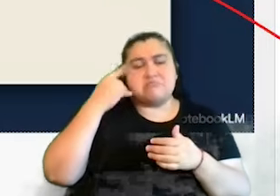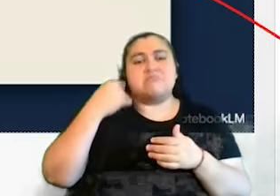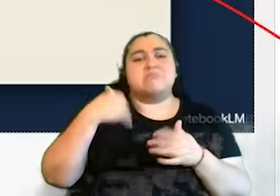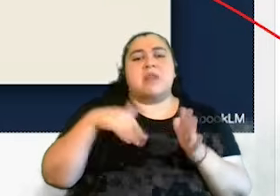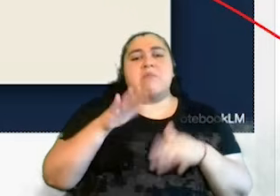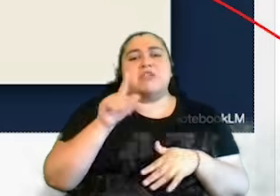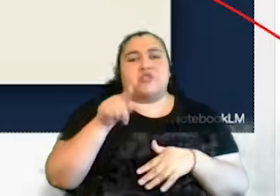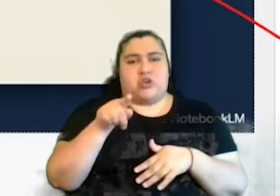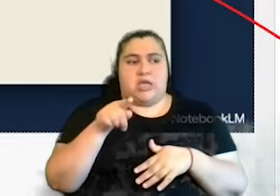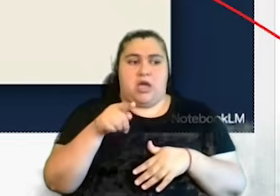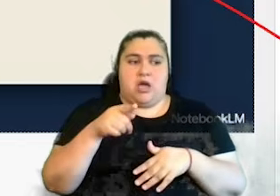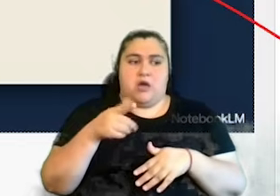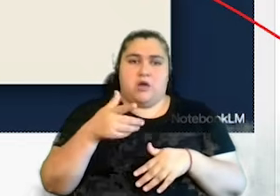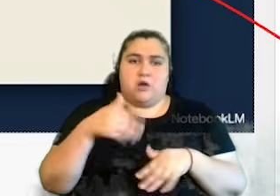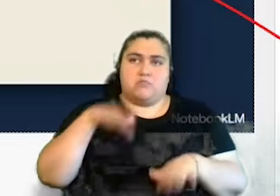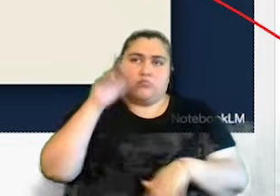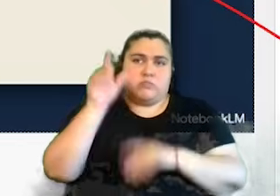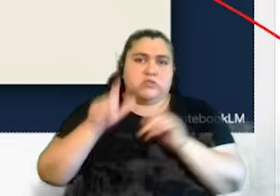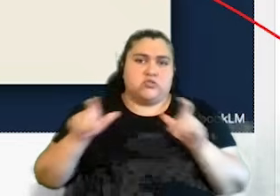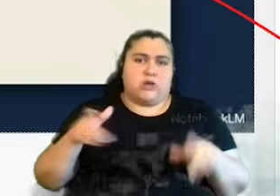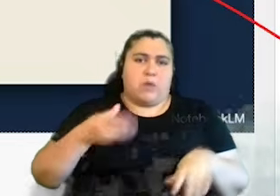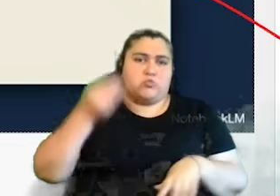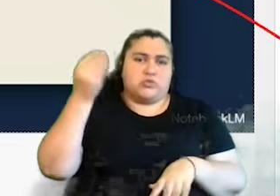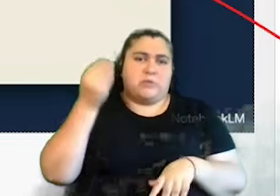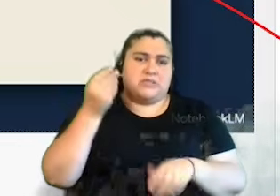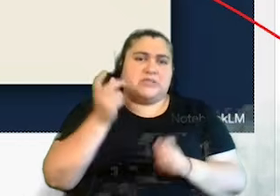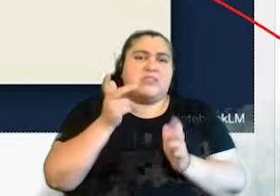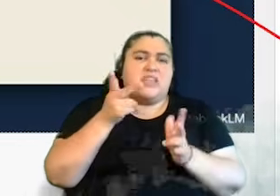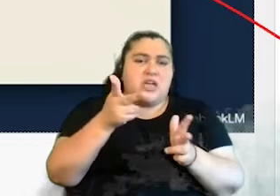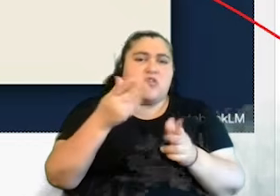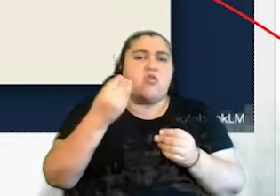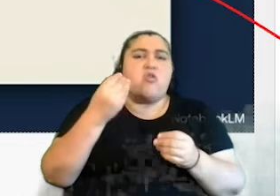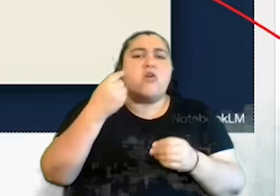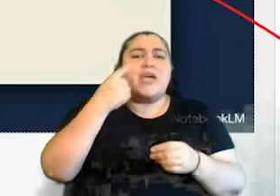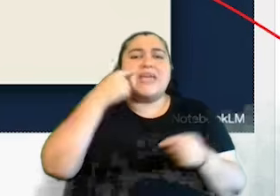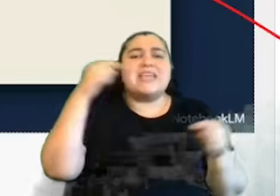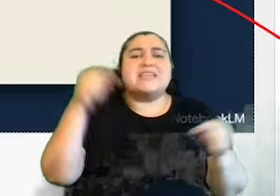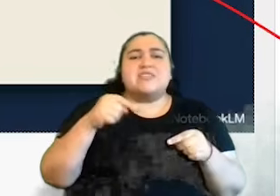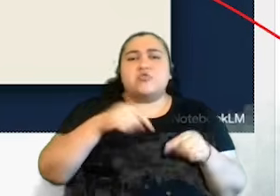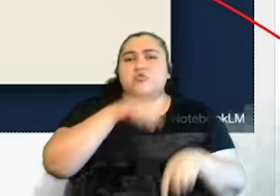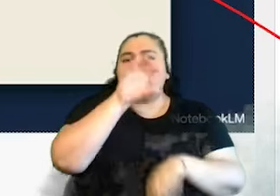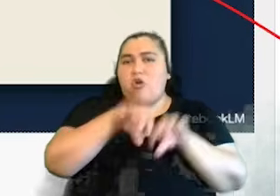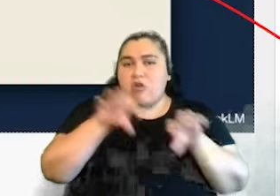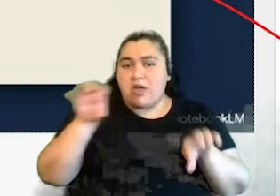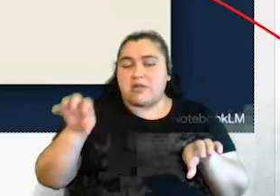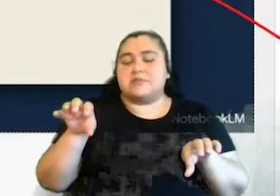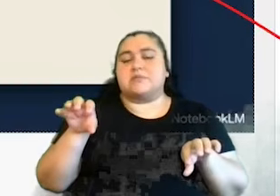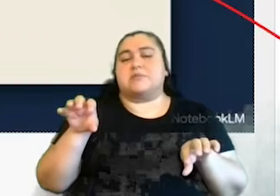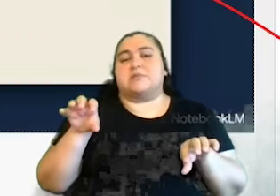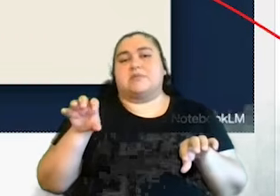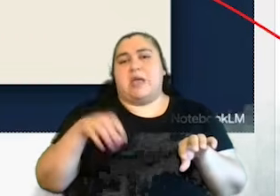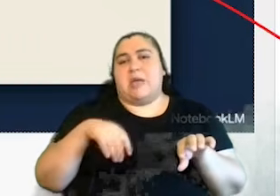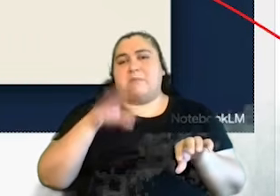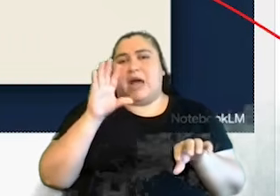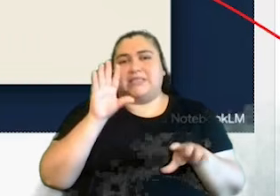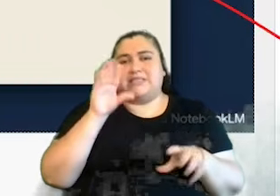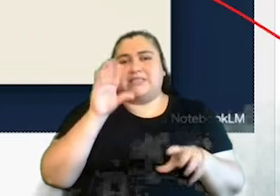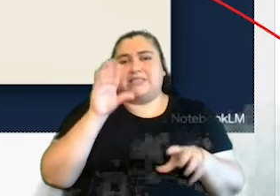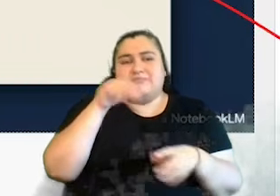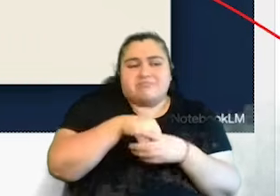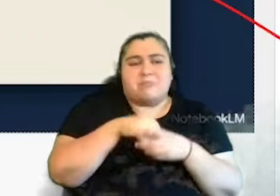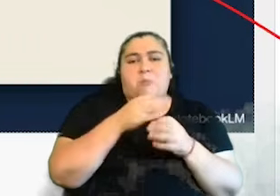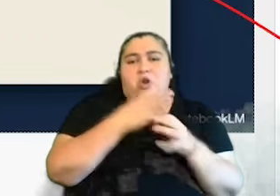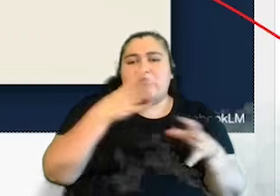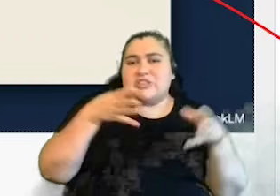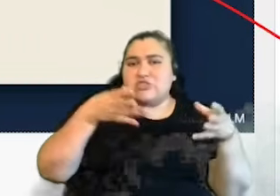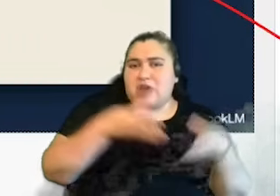oportunidades los diferentes organismos que que concentran a los profesionales tanto del derecho como